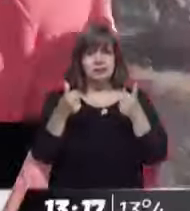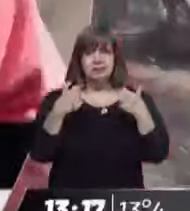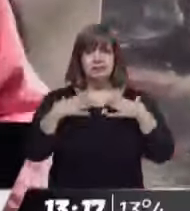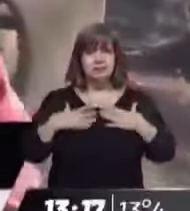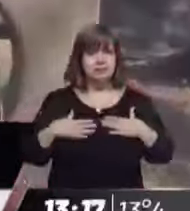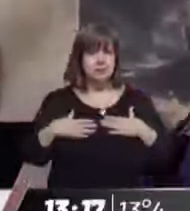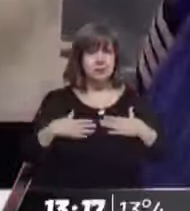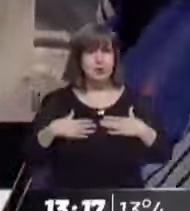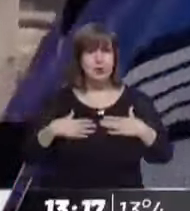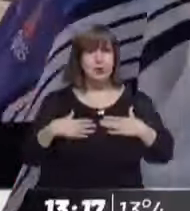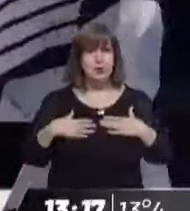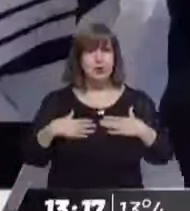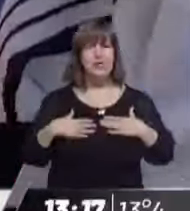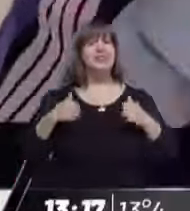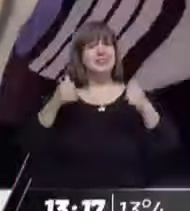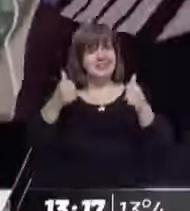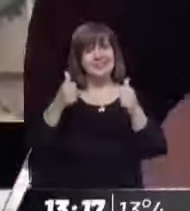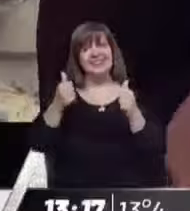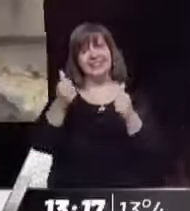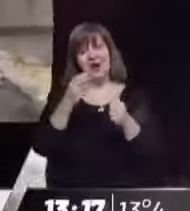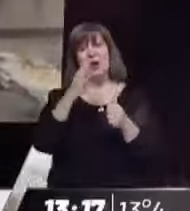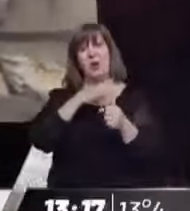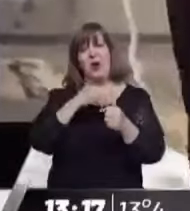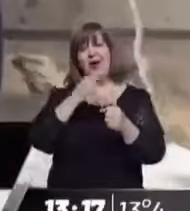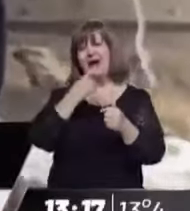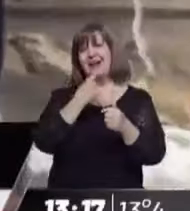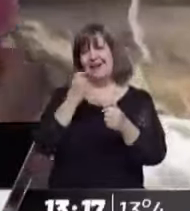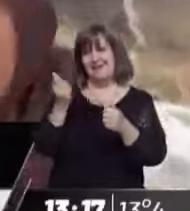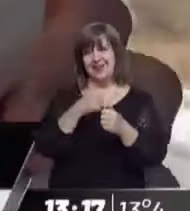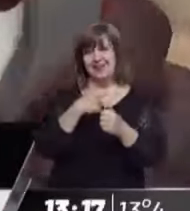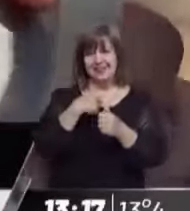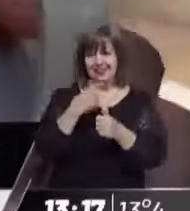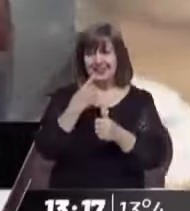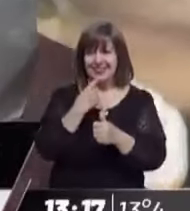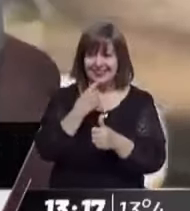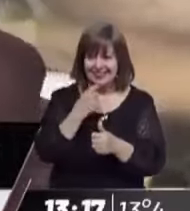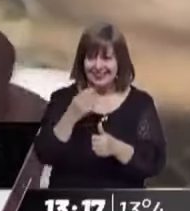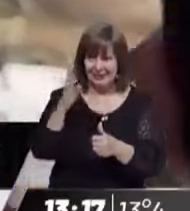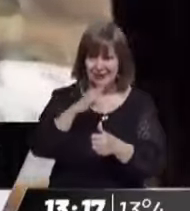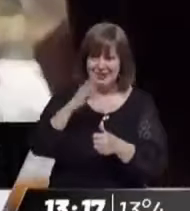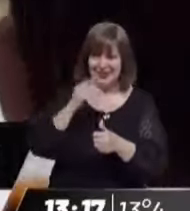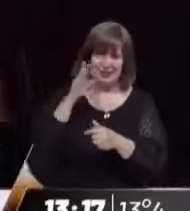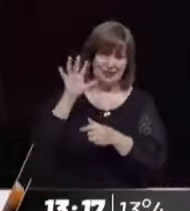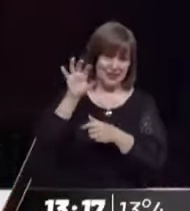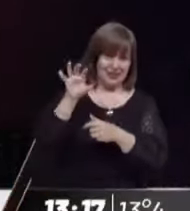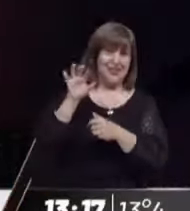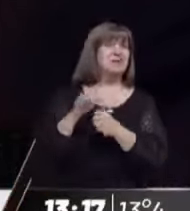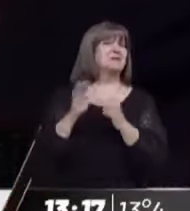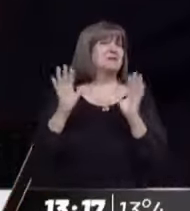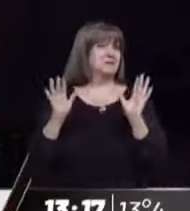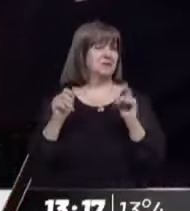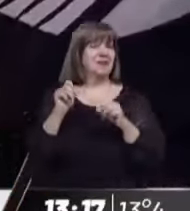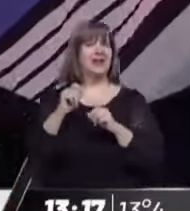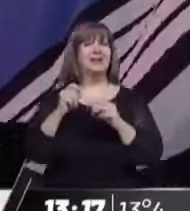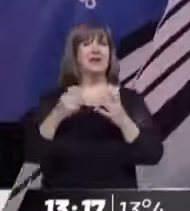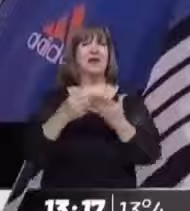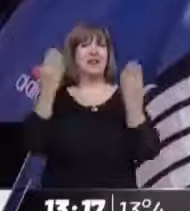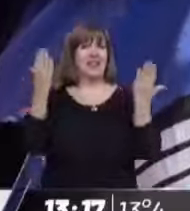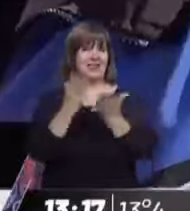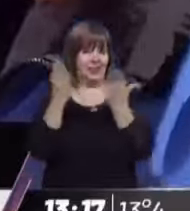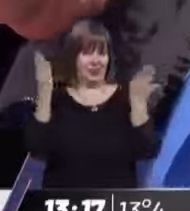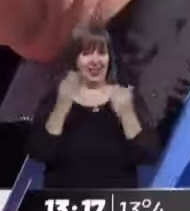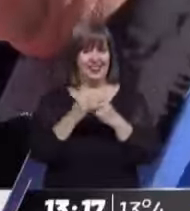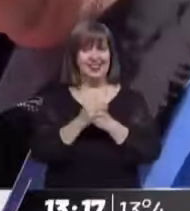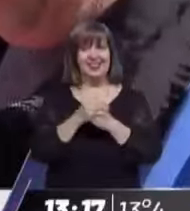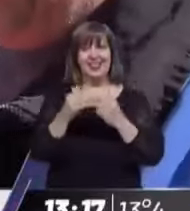habla bien. Sí, eso es lindo poder compartir. ¿Te lo gastaste al bostero por la noche? Sí, un ratito. Festejamos el Día del Estudiante.